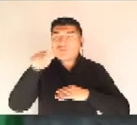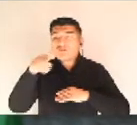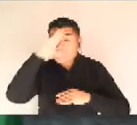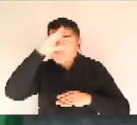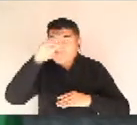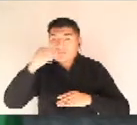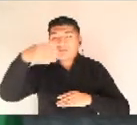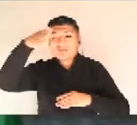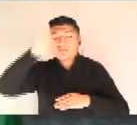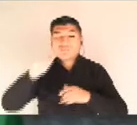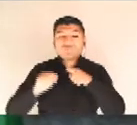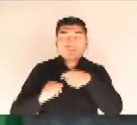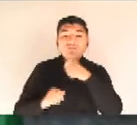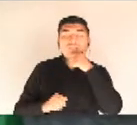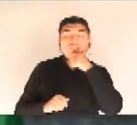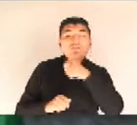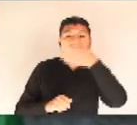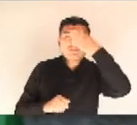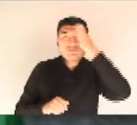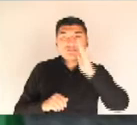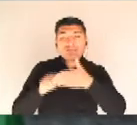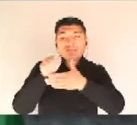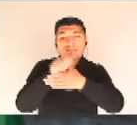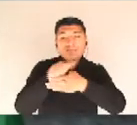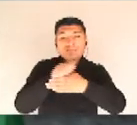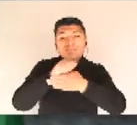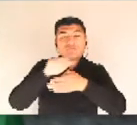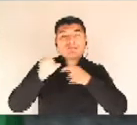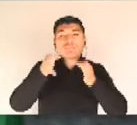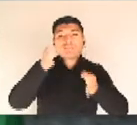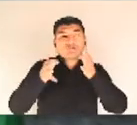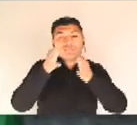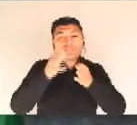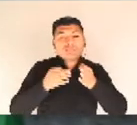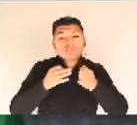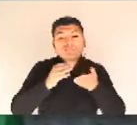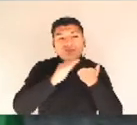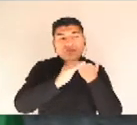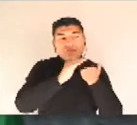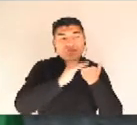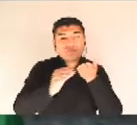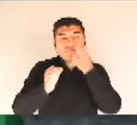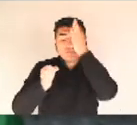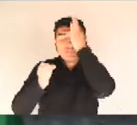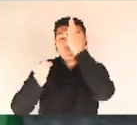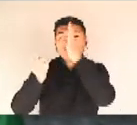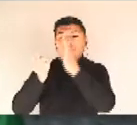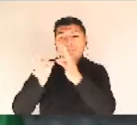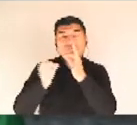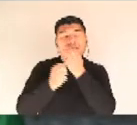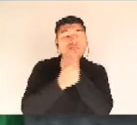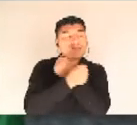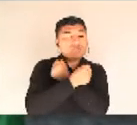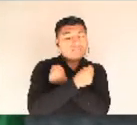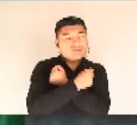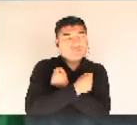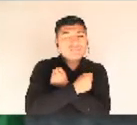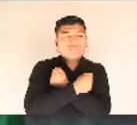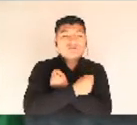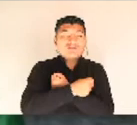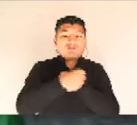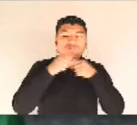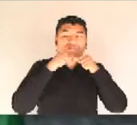mujer de dios practica la justicia la piedad la fe el amor la